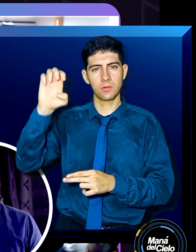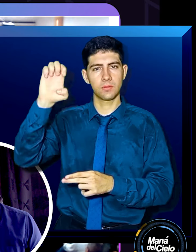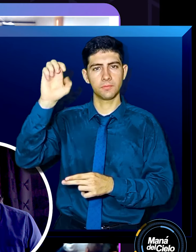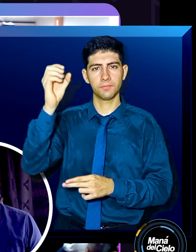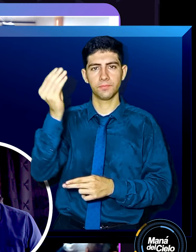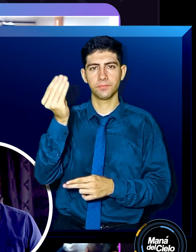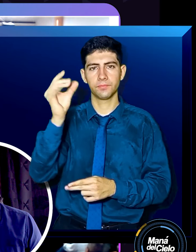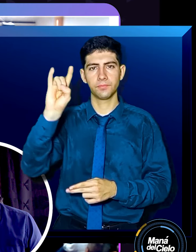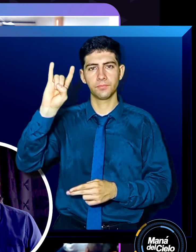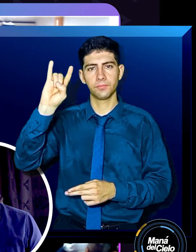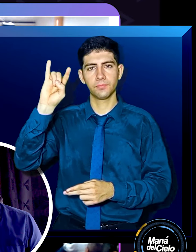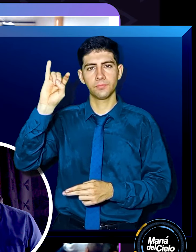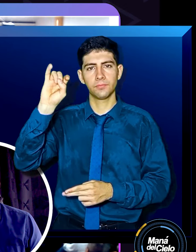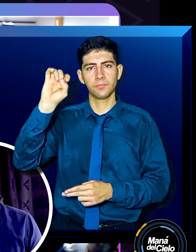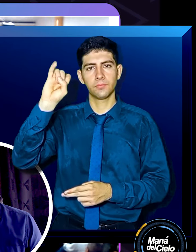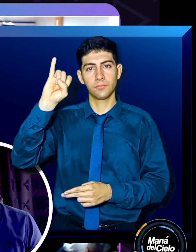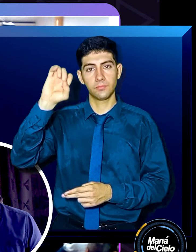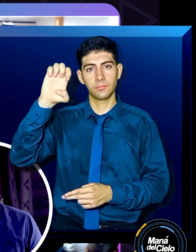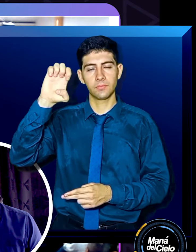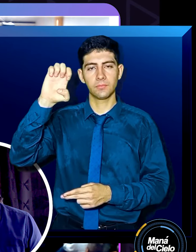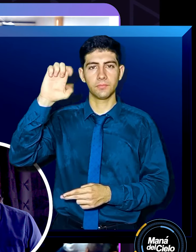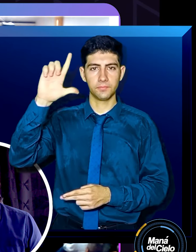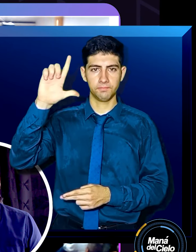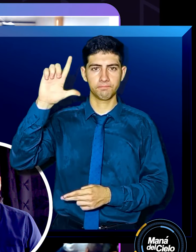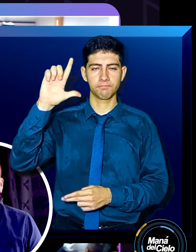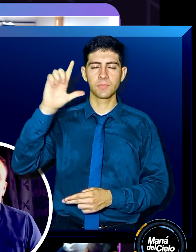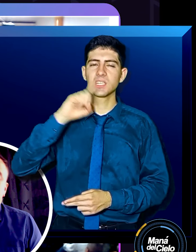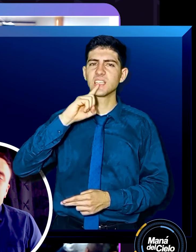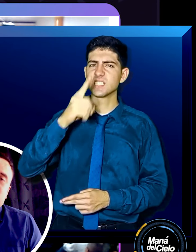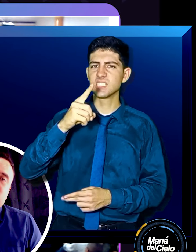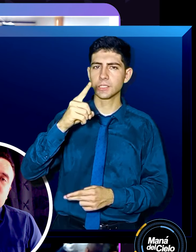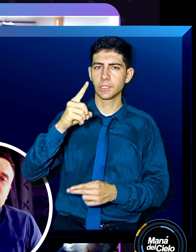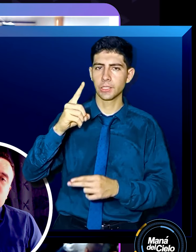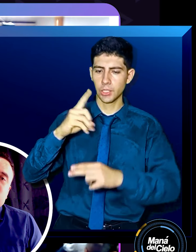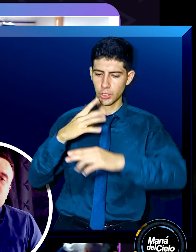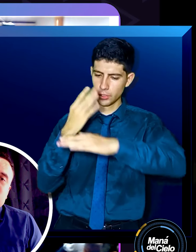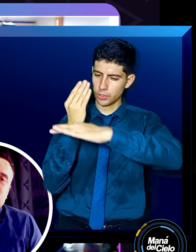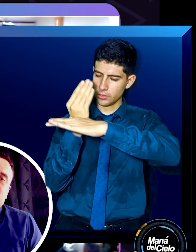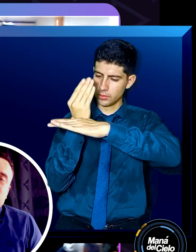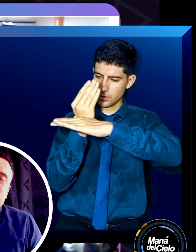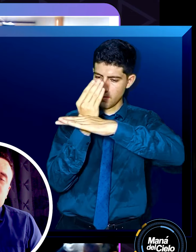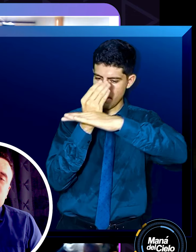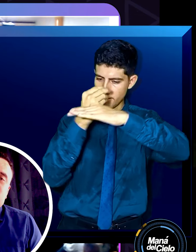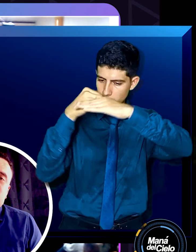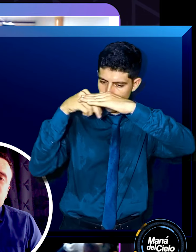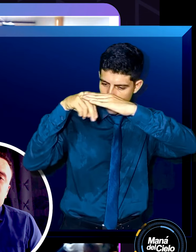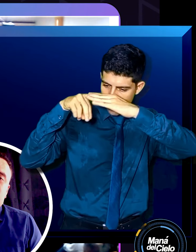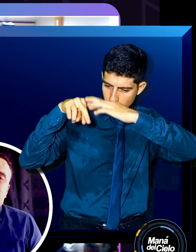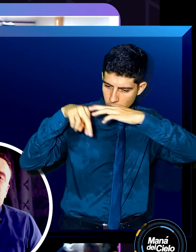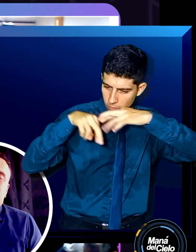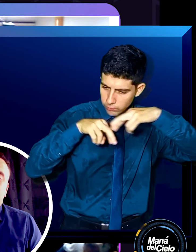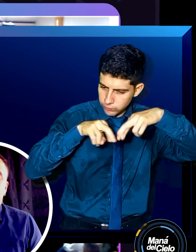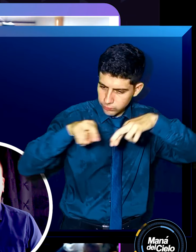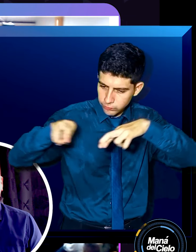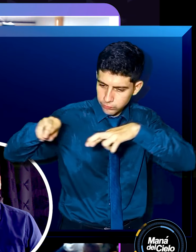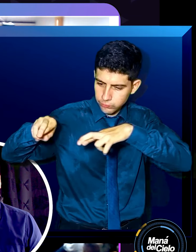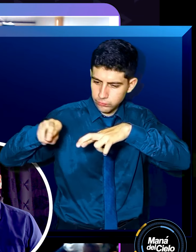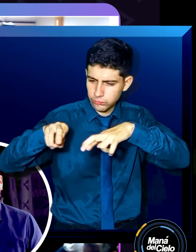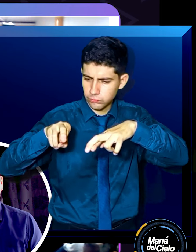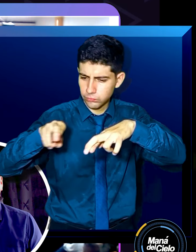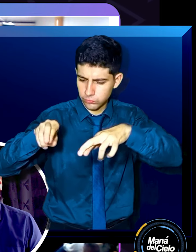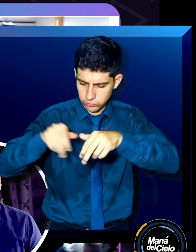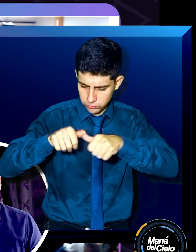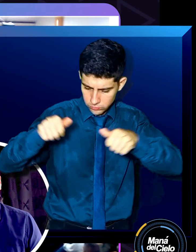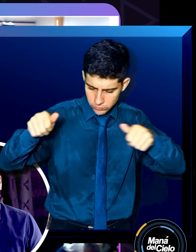salía el agua, un río que venía de dentro del templo. y salía del lado del sur